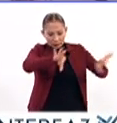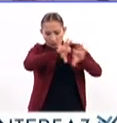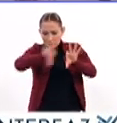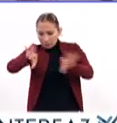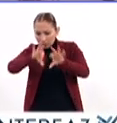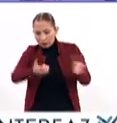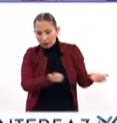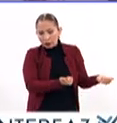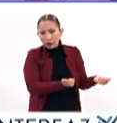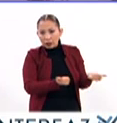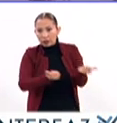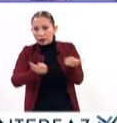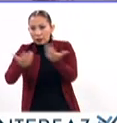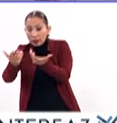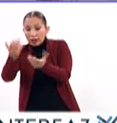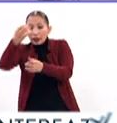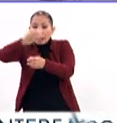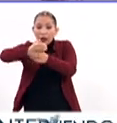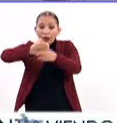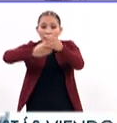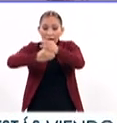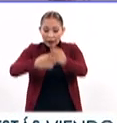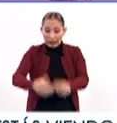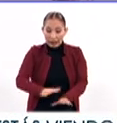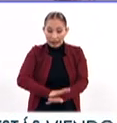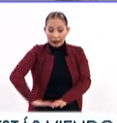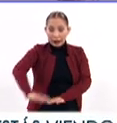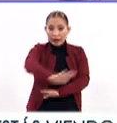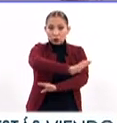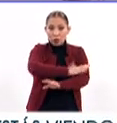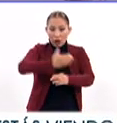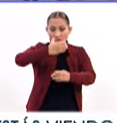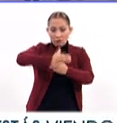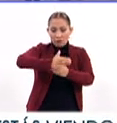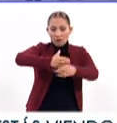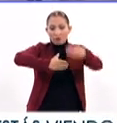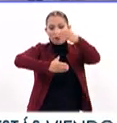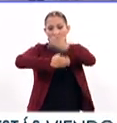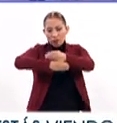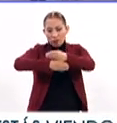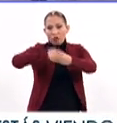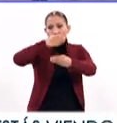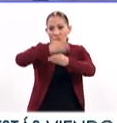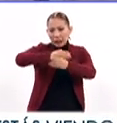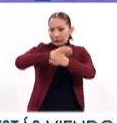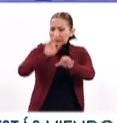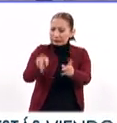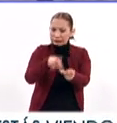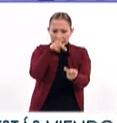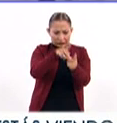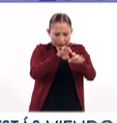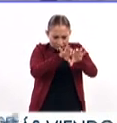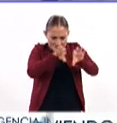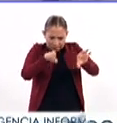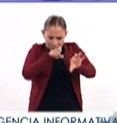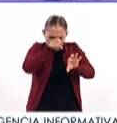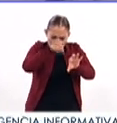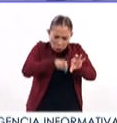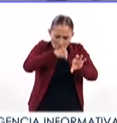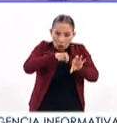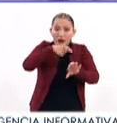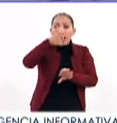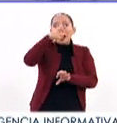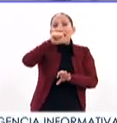se transportan y se arman en el piso. En el piso se ensambla uno con otro, se nivelan perfectamente con aparatos de rayos